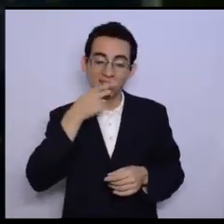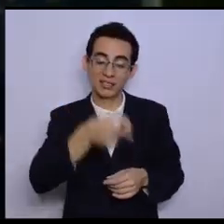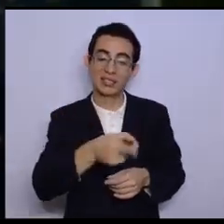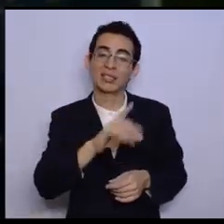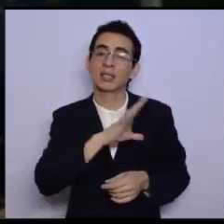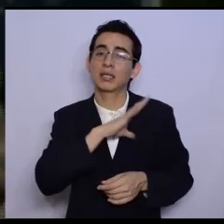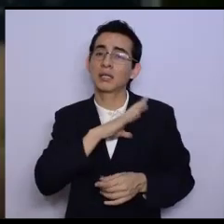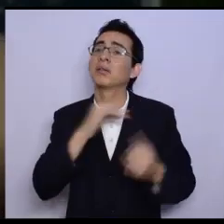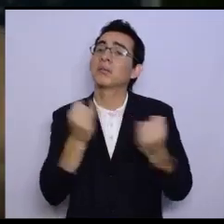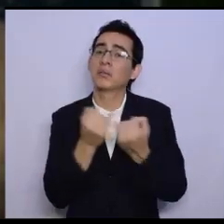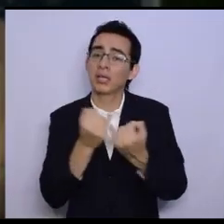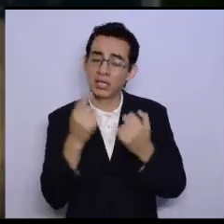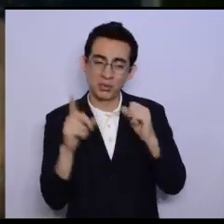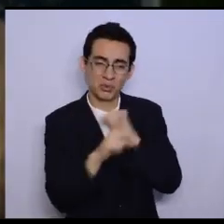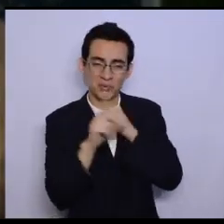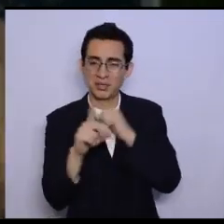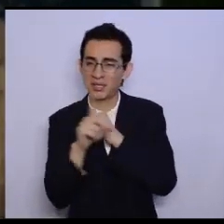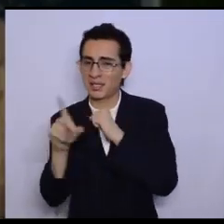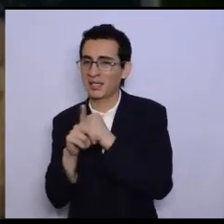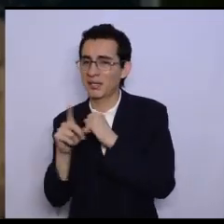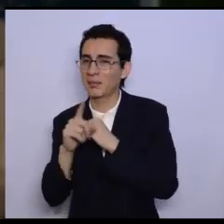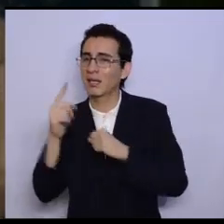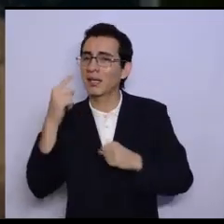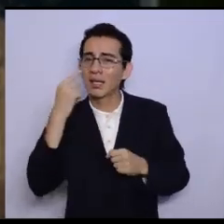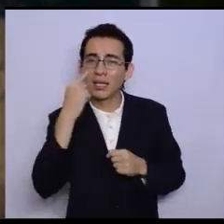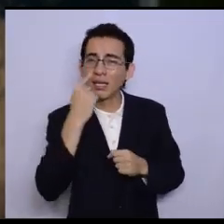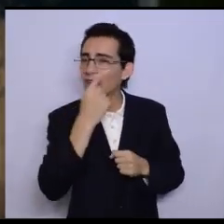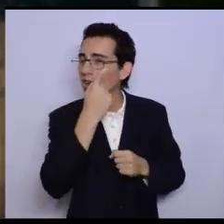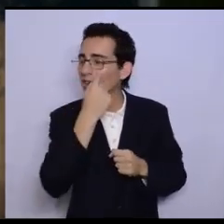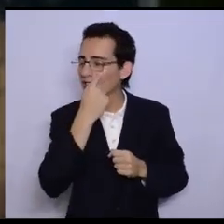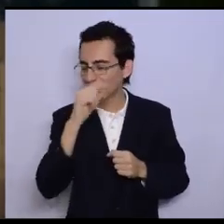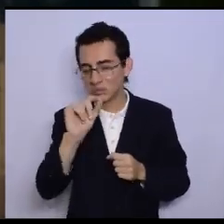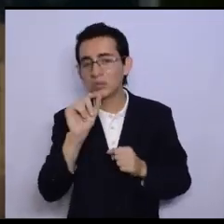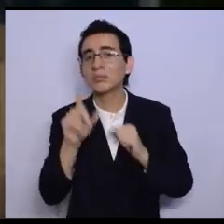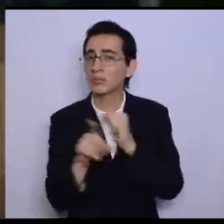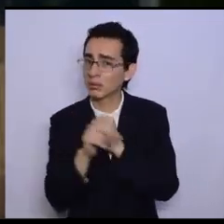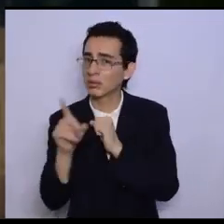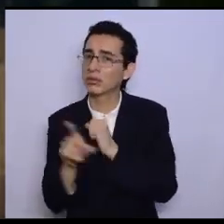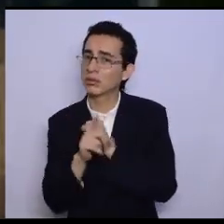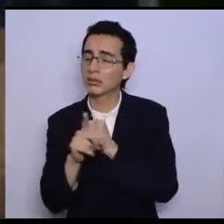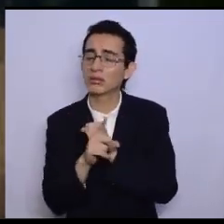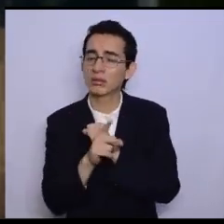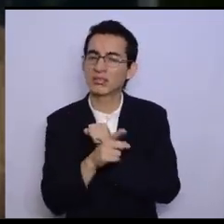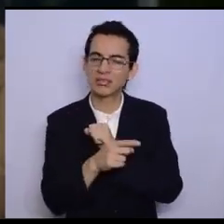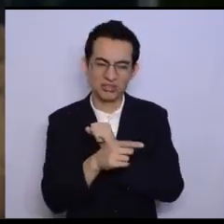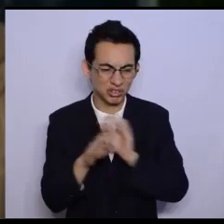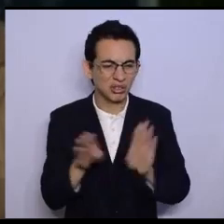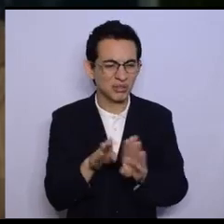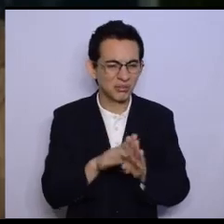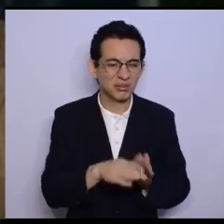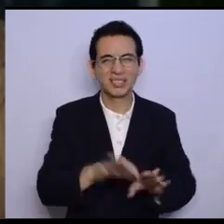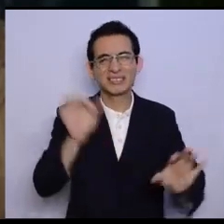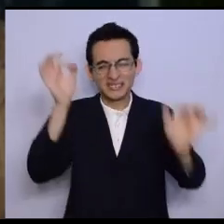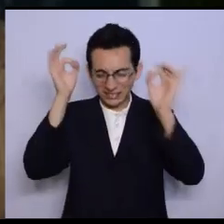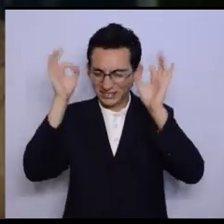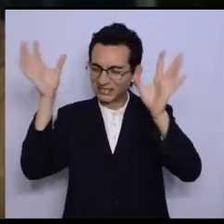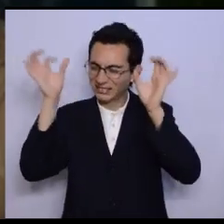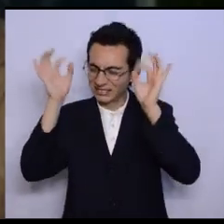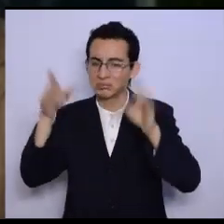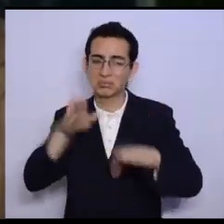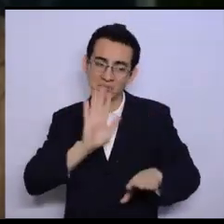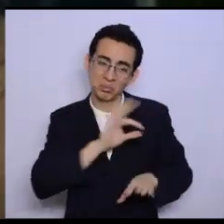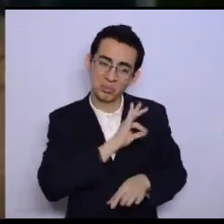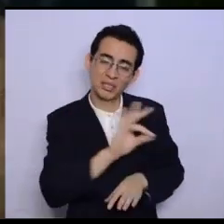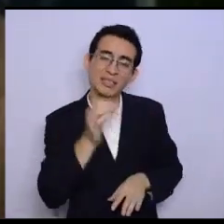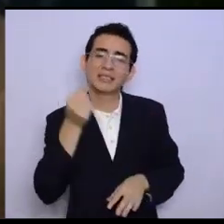la vista, porque él dejó unos ahí en Gálatas, y eso podría estar relacionado con los dolores de cabeza. ¿Cuánto